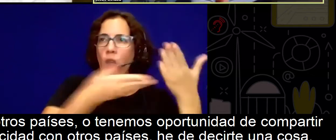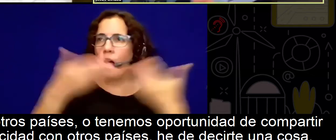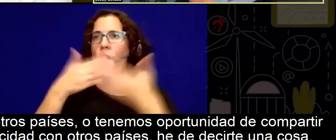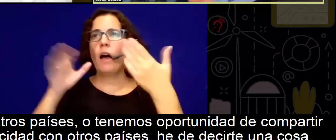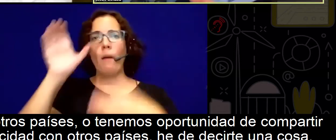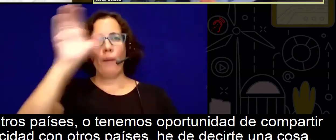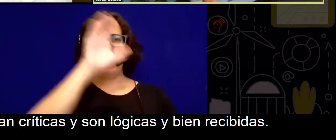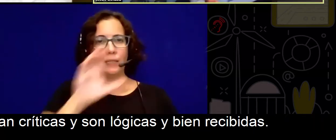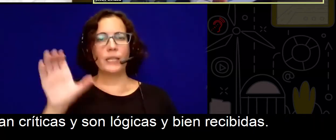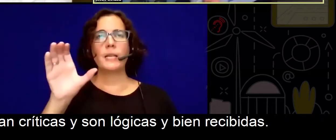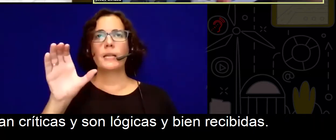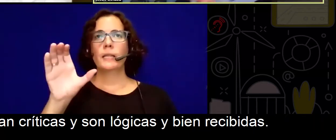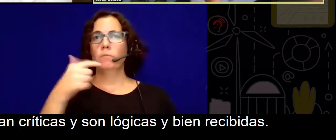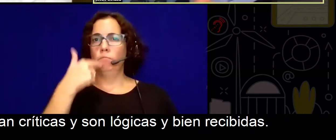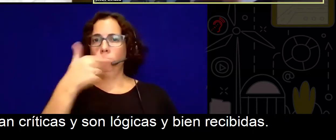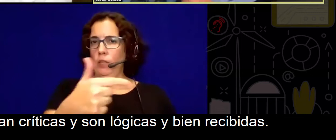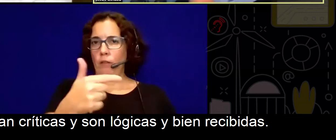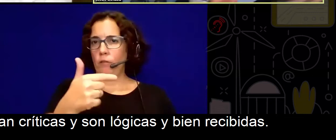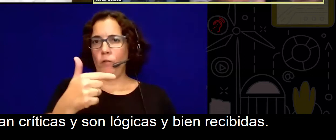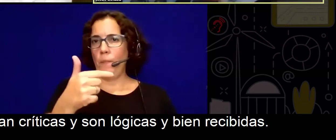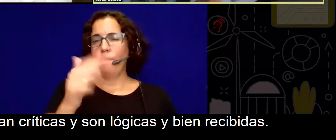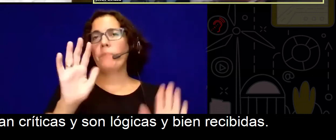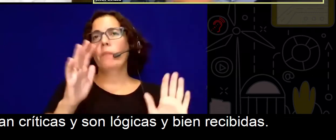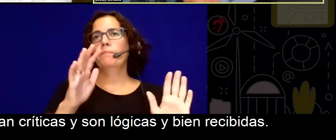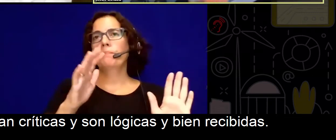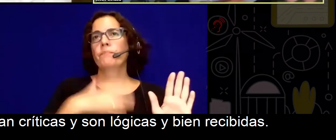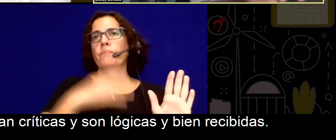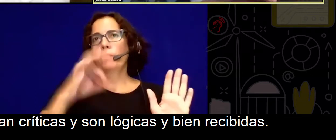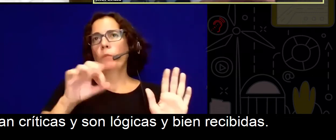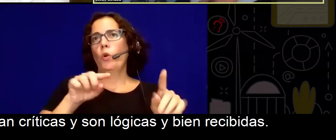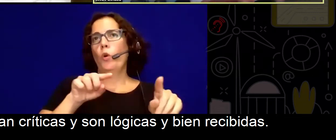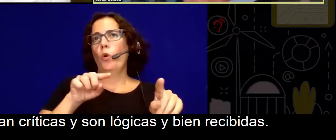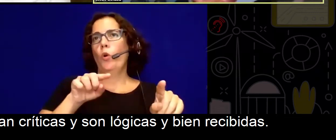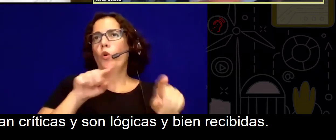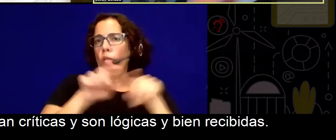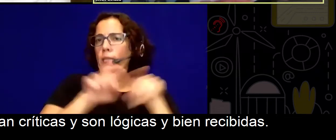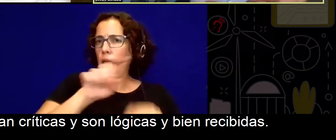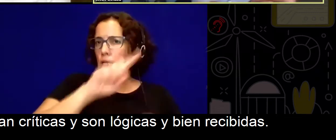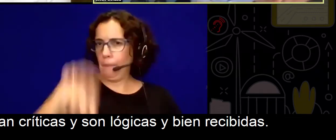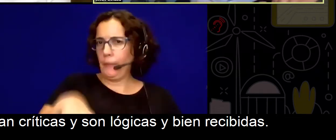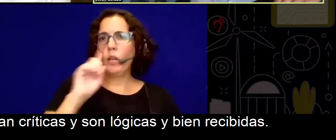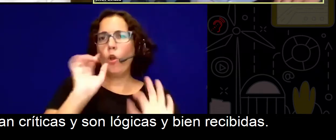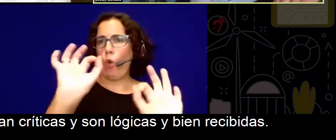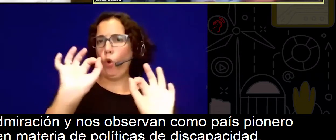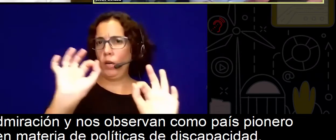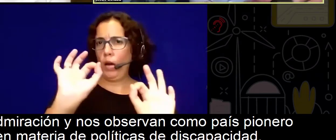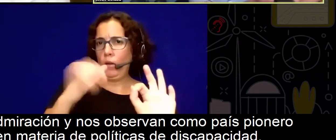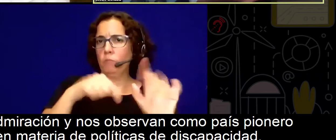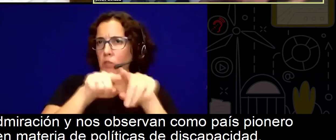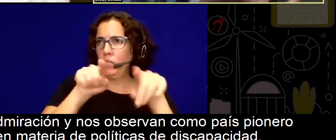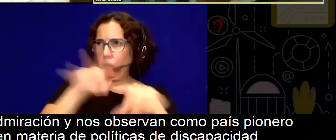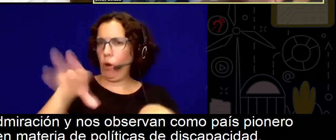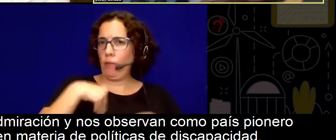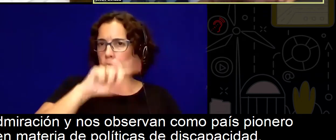decirte una cosa, y bueno, aquí quizá llevan críticas también y oye, son lógicas y bien recibidas, y es que